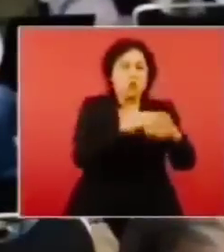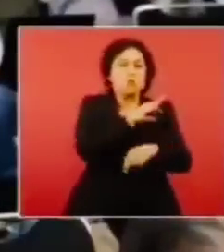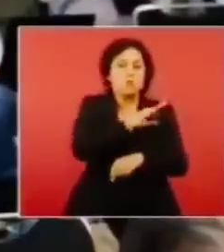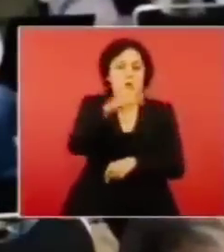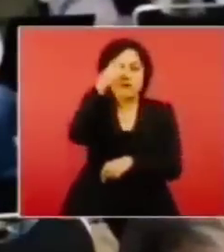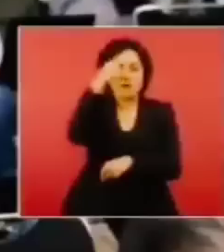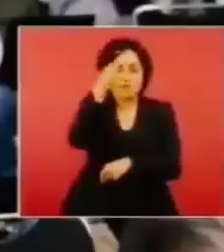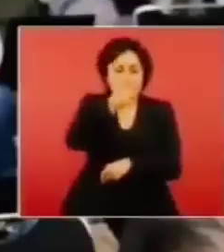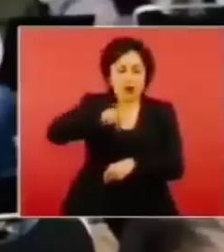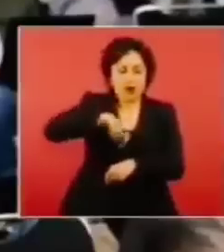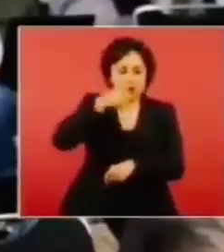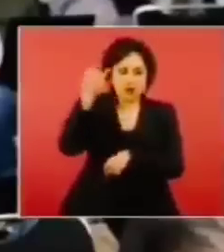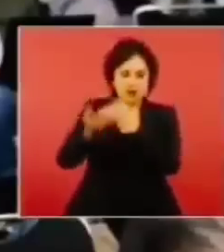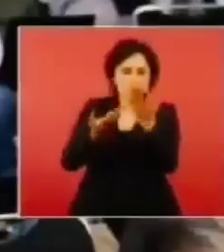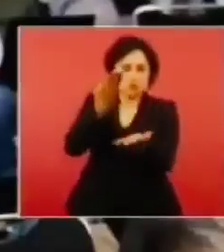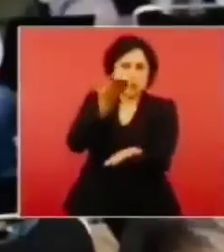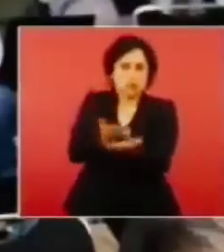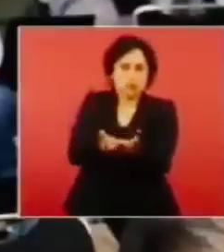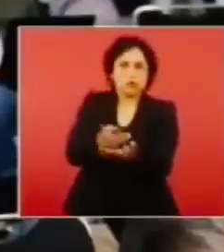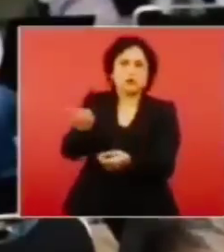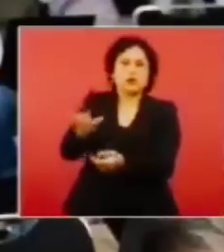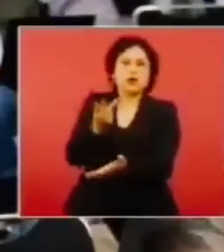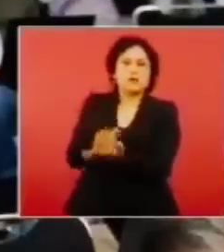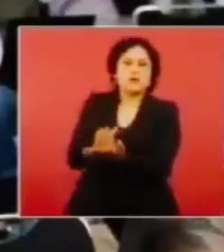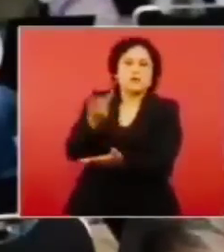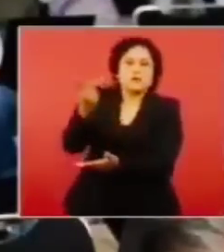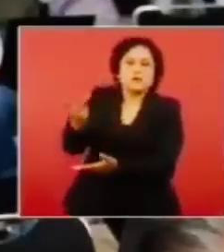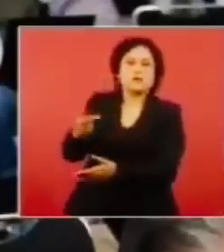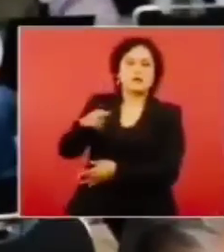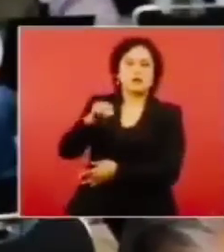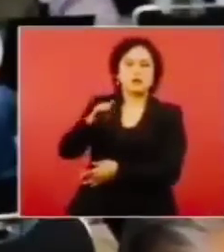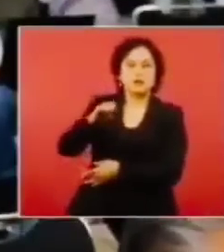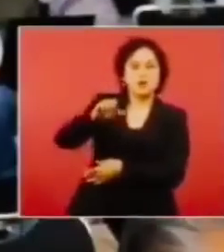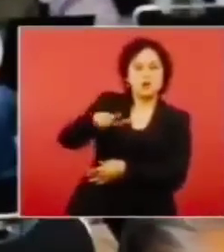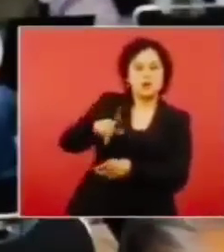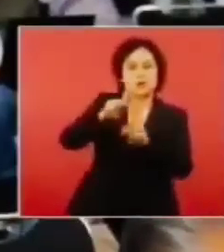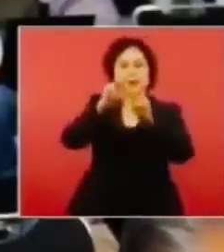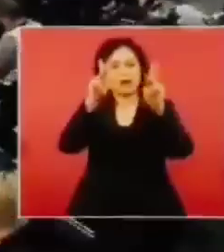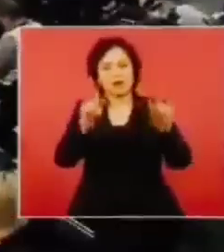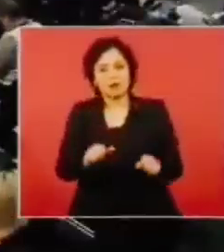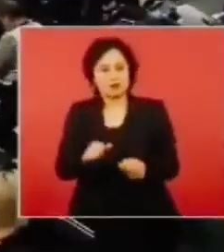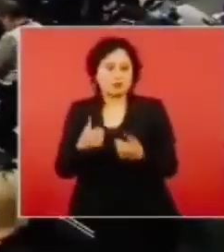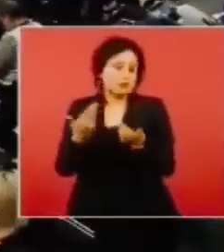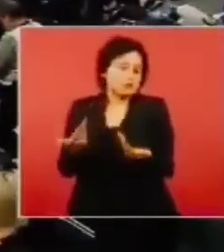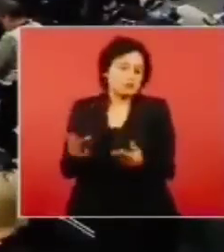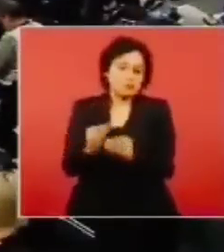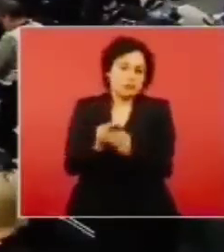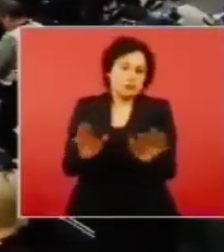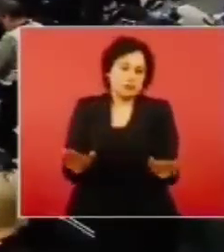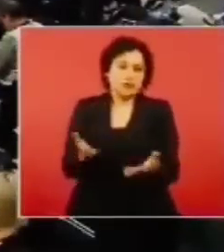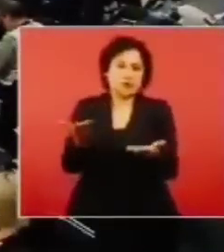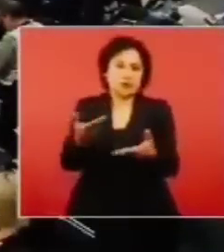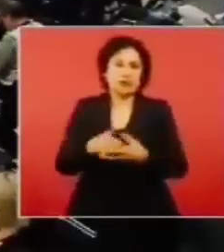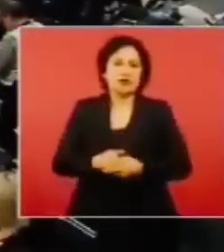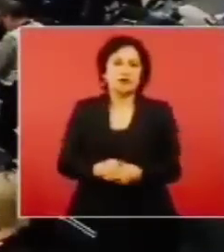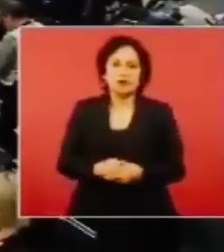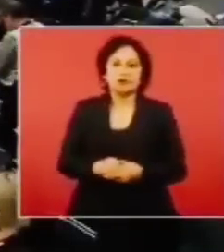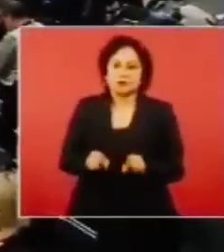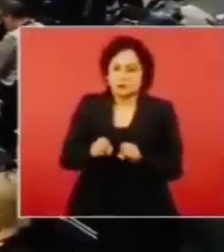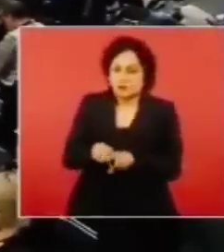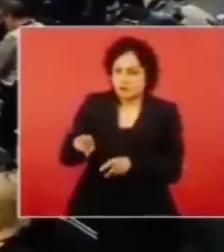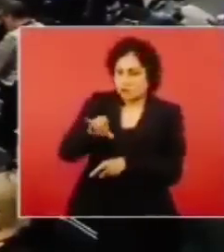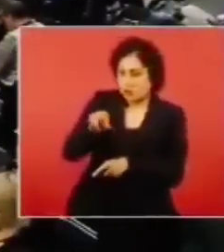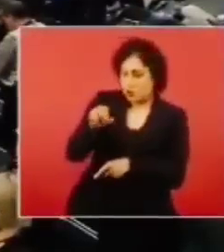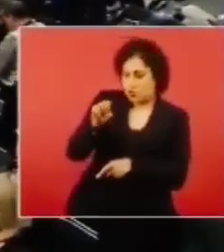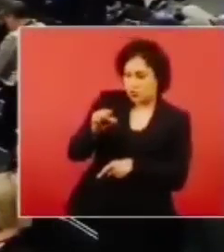esta propuesta al Premio Nobel de la Paz Por supuesto de nuestro amigo Jesús Ramírez Cuevas si es